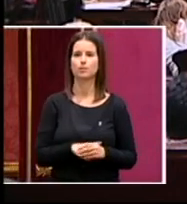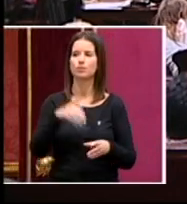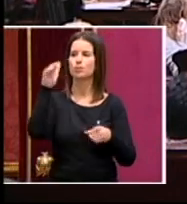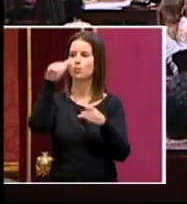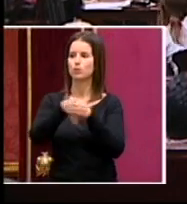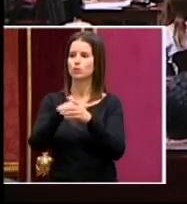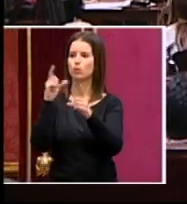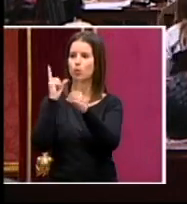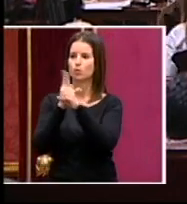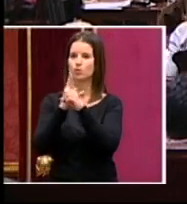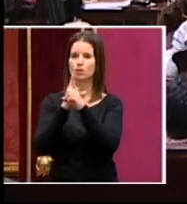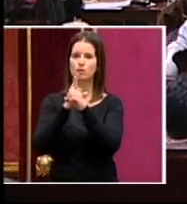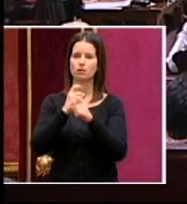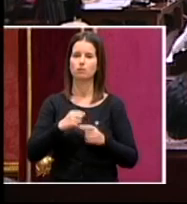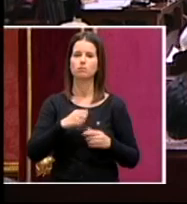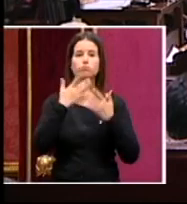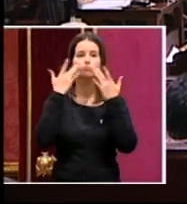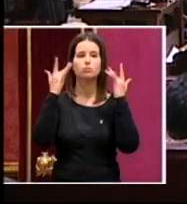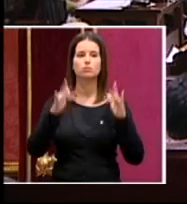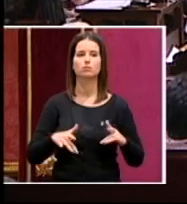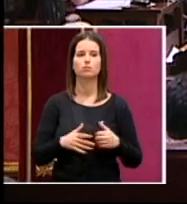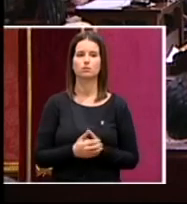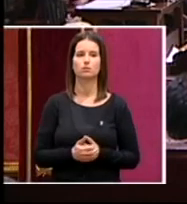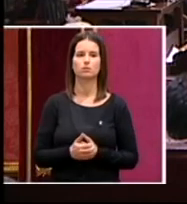Voto en contra. Abstenciones.